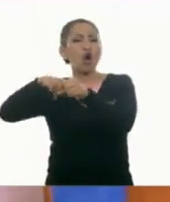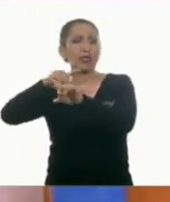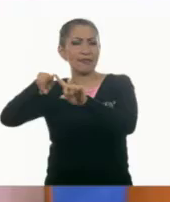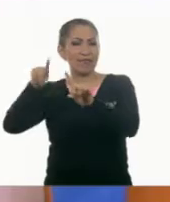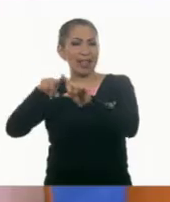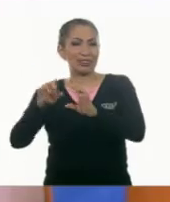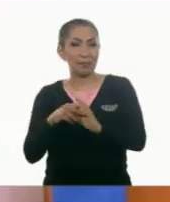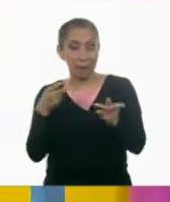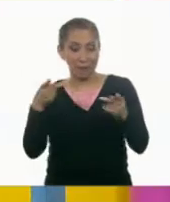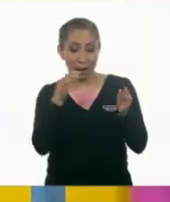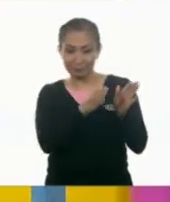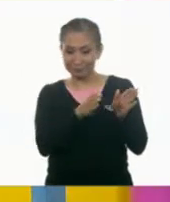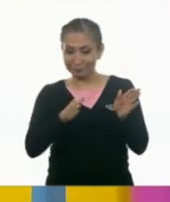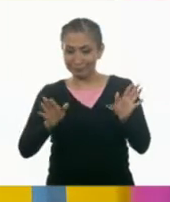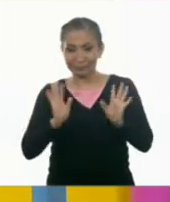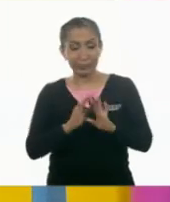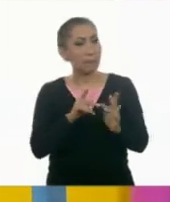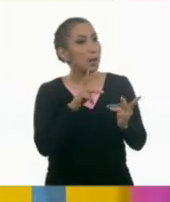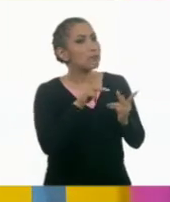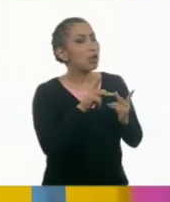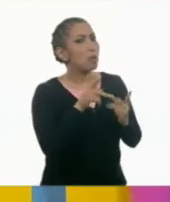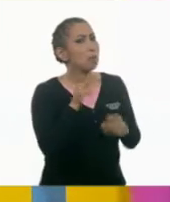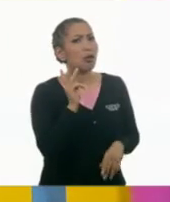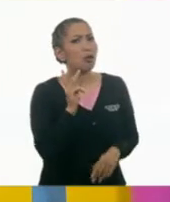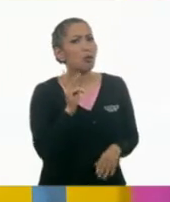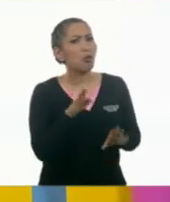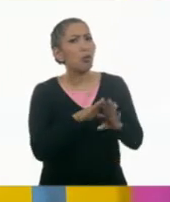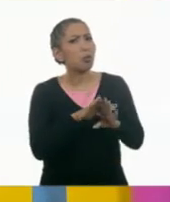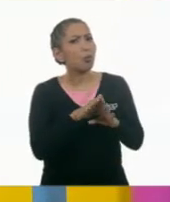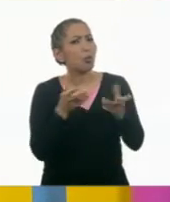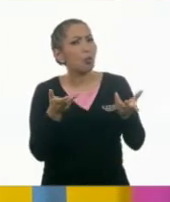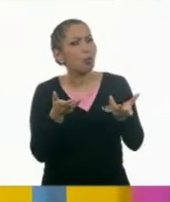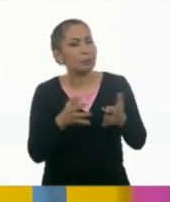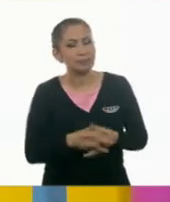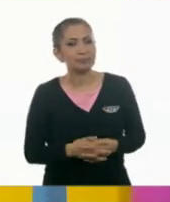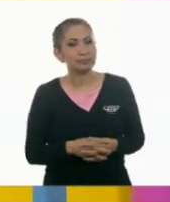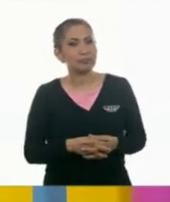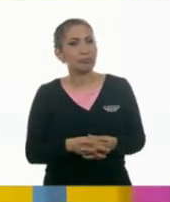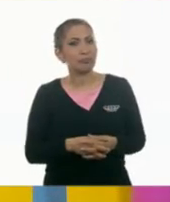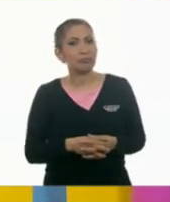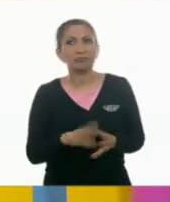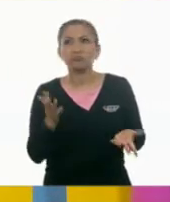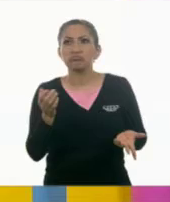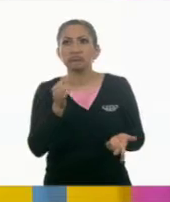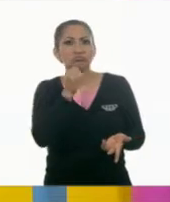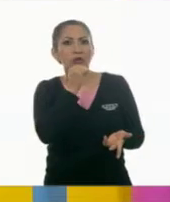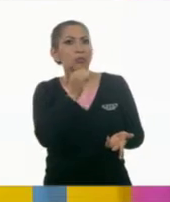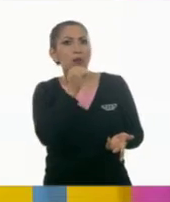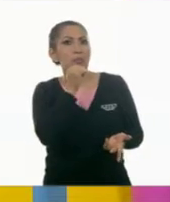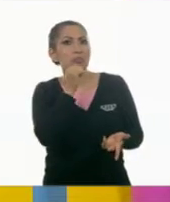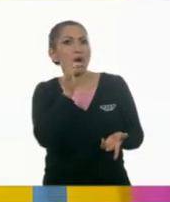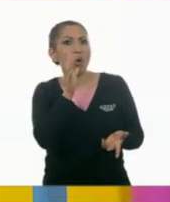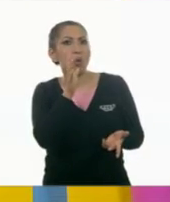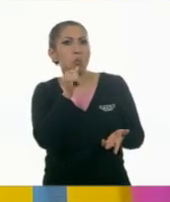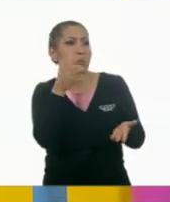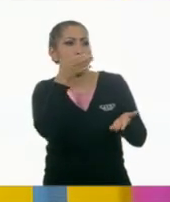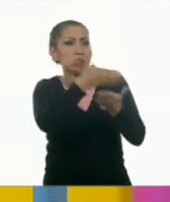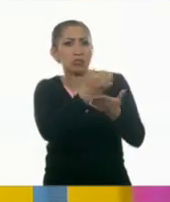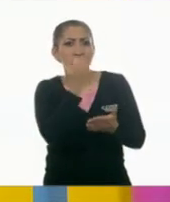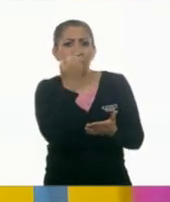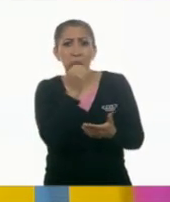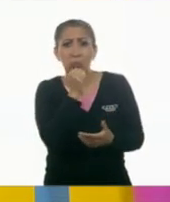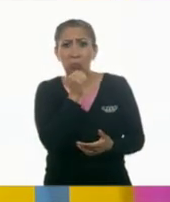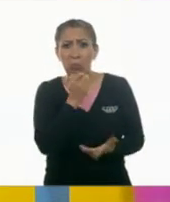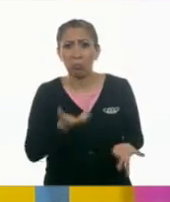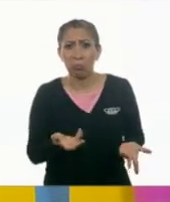colores. Perfecto. Pero, ¿cómo le vamos a hacer, Óscar? Si todavía no podemos ir a nuestra escuela.